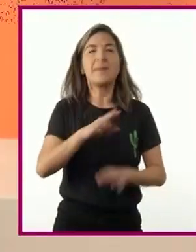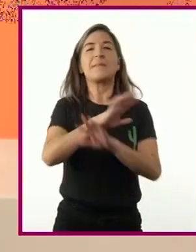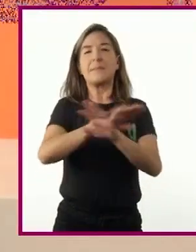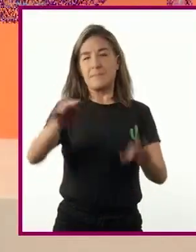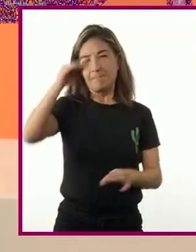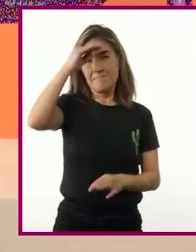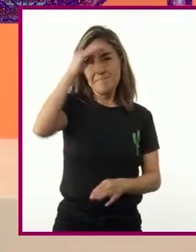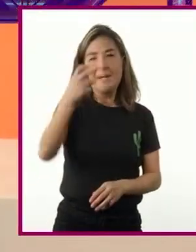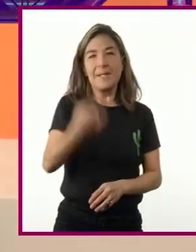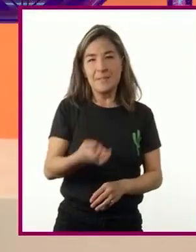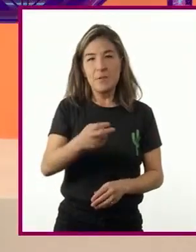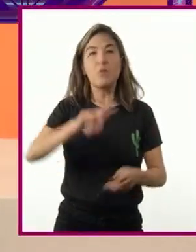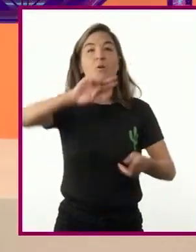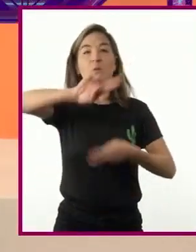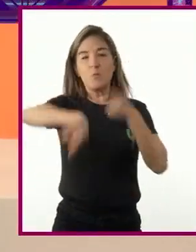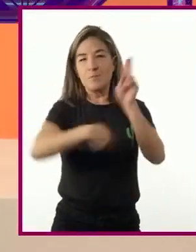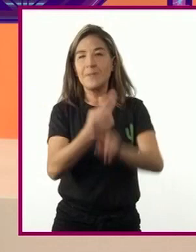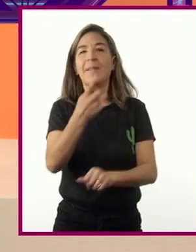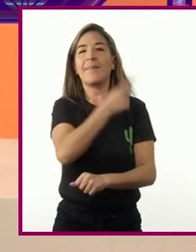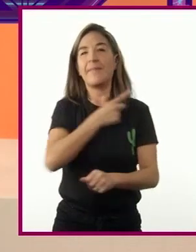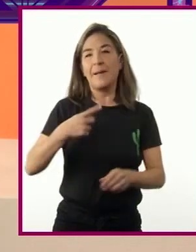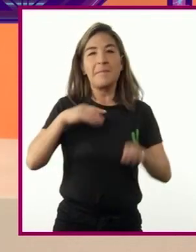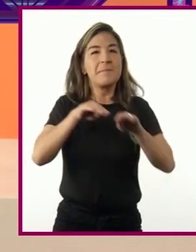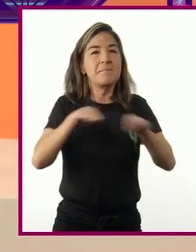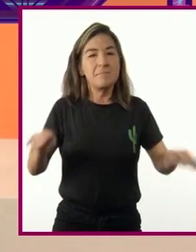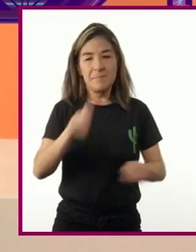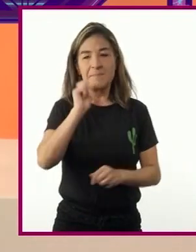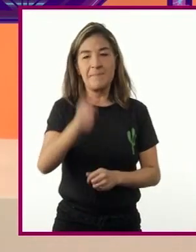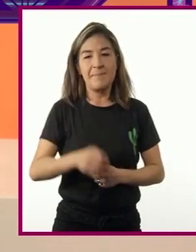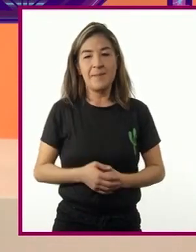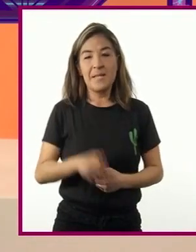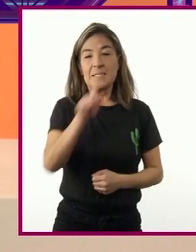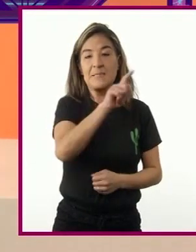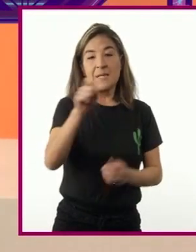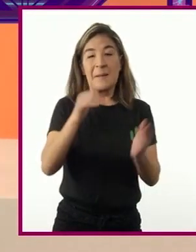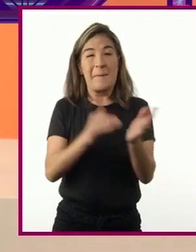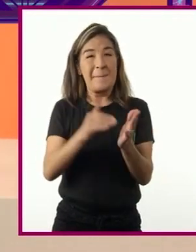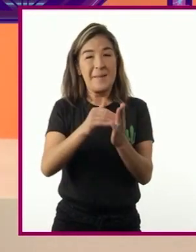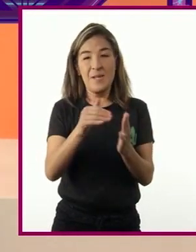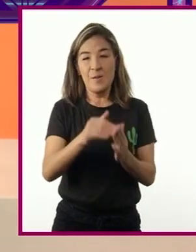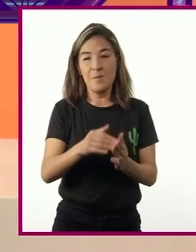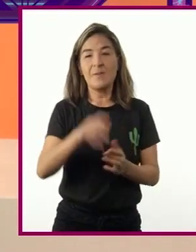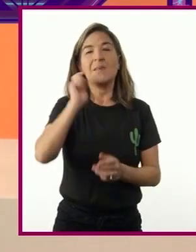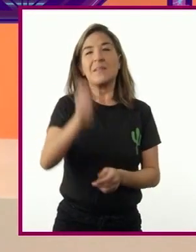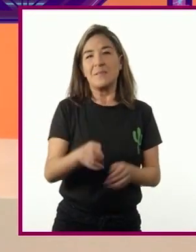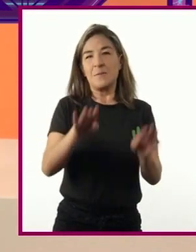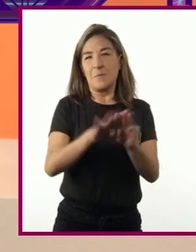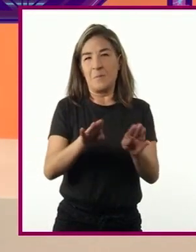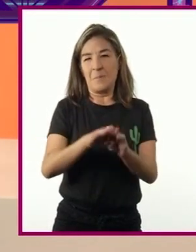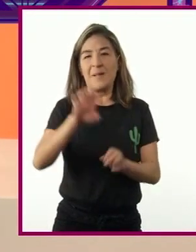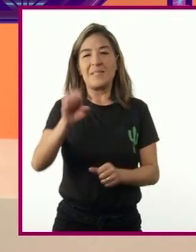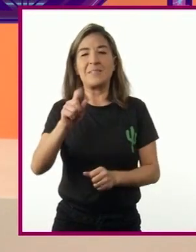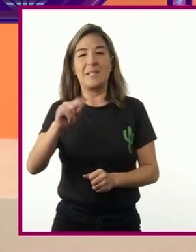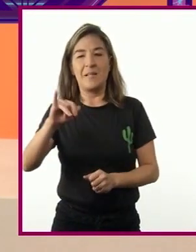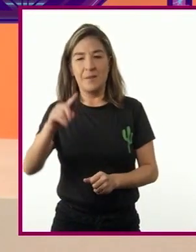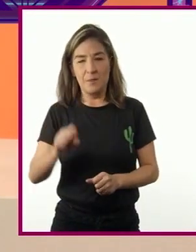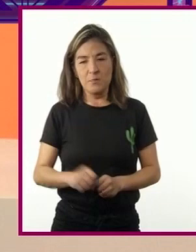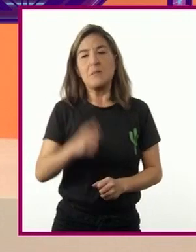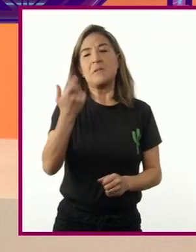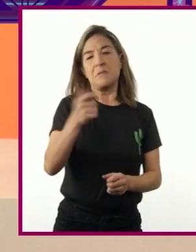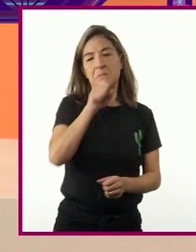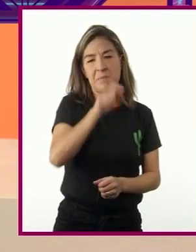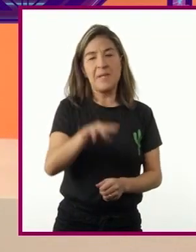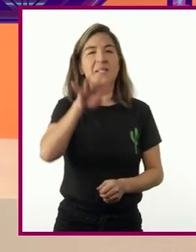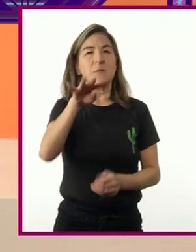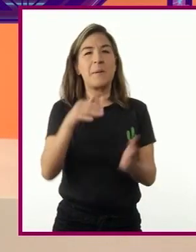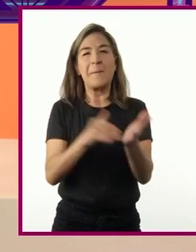conclusión de que el universo debía medir unos 100 billones de estadios, o 19 billones de kilómetros,